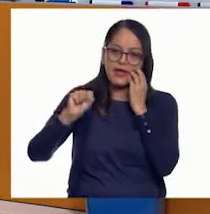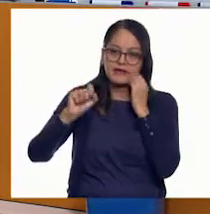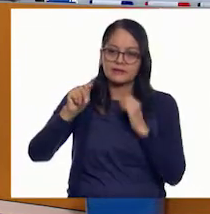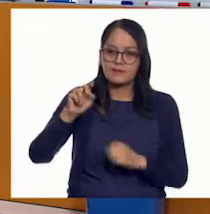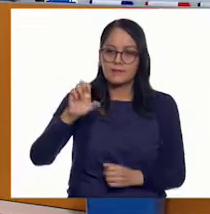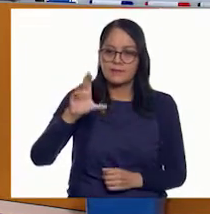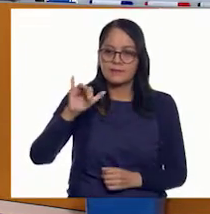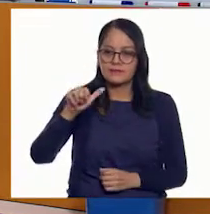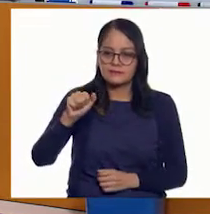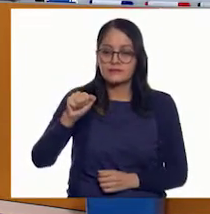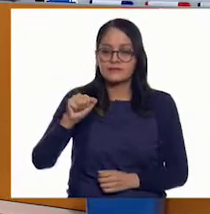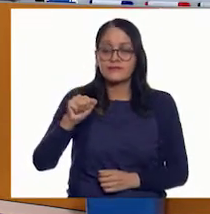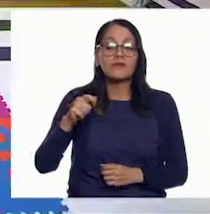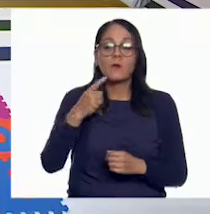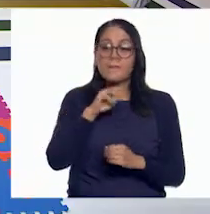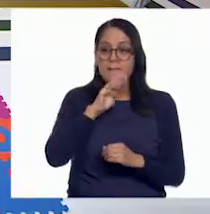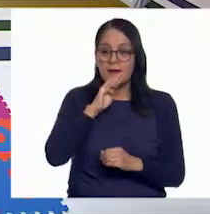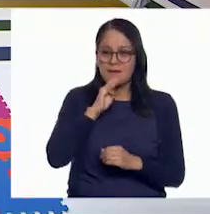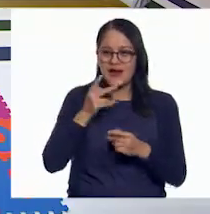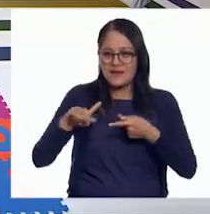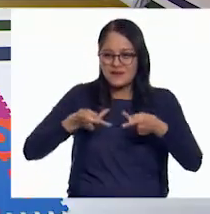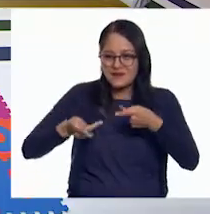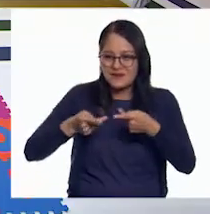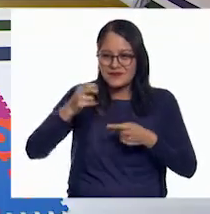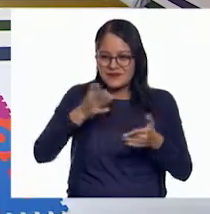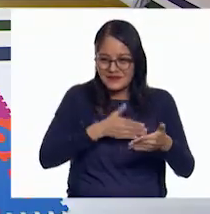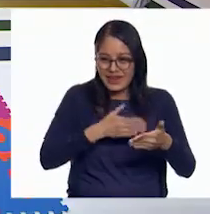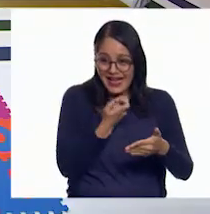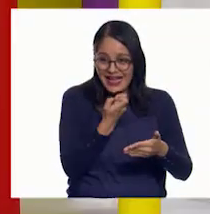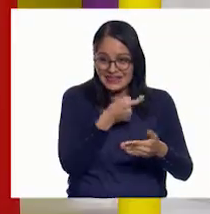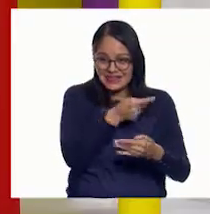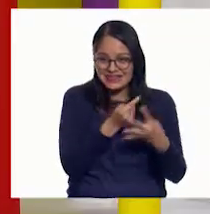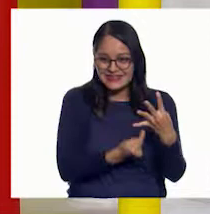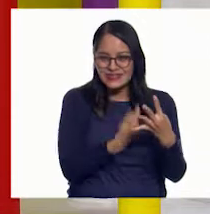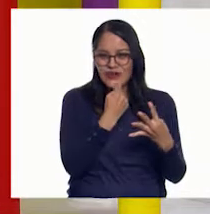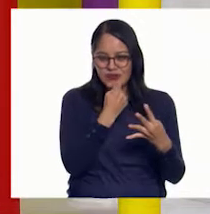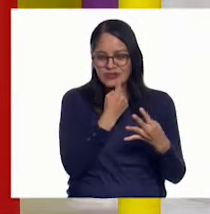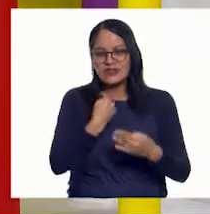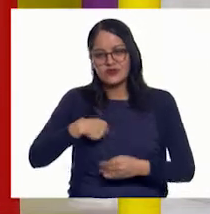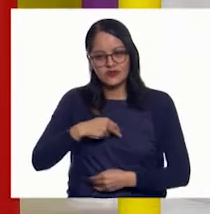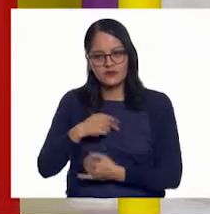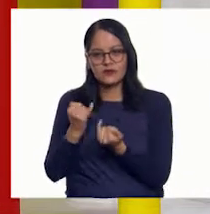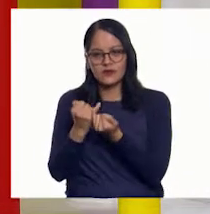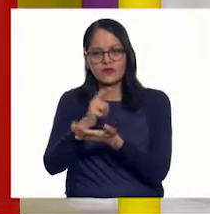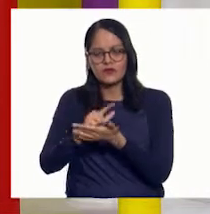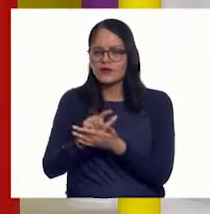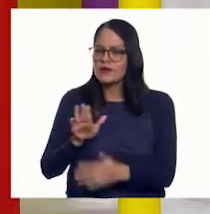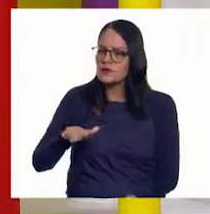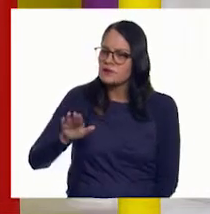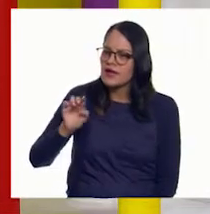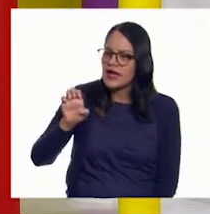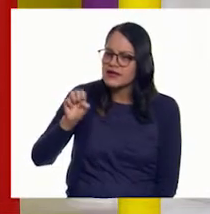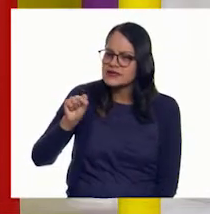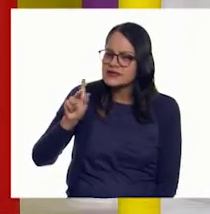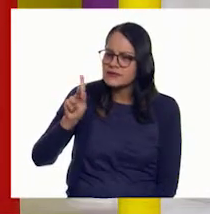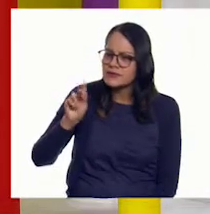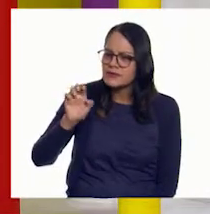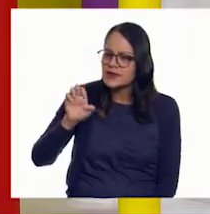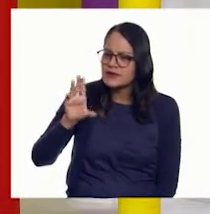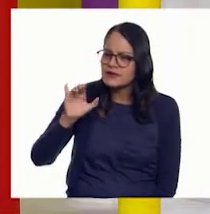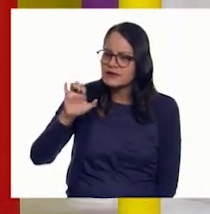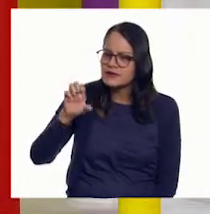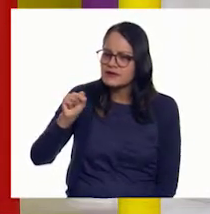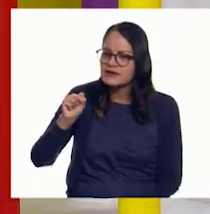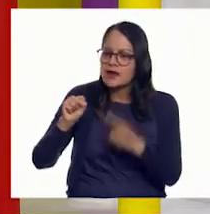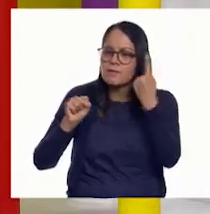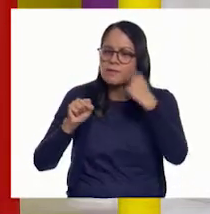en la cocina, ¿sí?, y adhiere a los alimentos. Sí, justamente, maestra Lucerito, pero por lo que sé, las especias únicamente se utilizan pues para